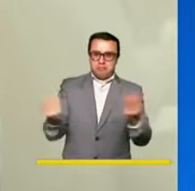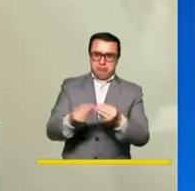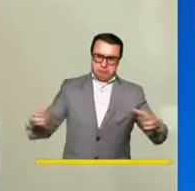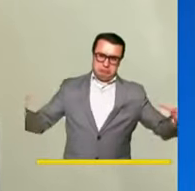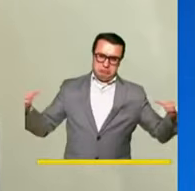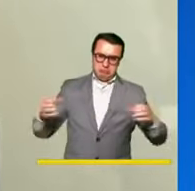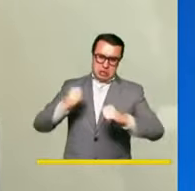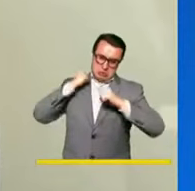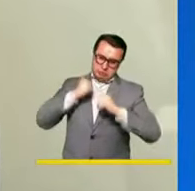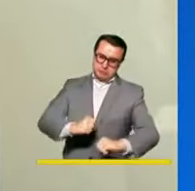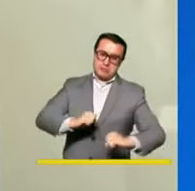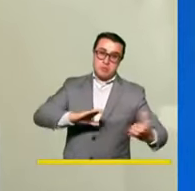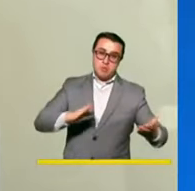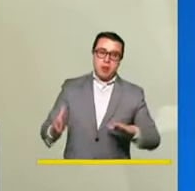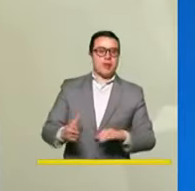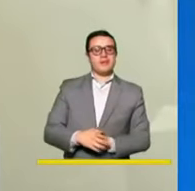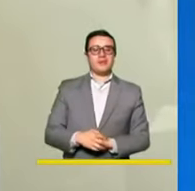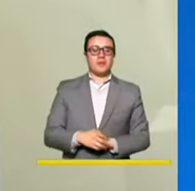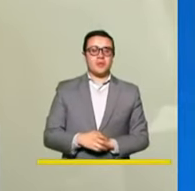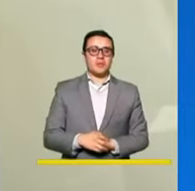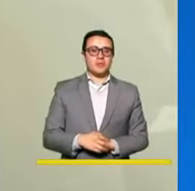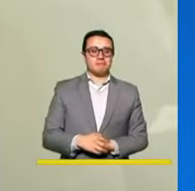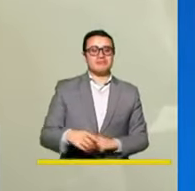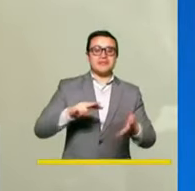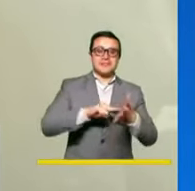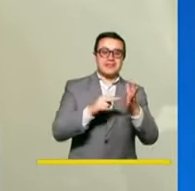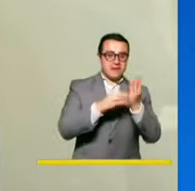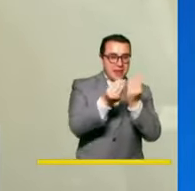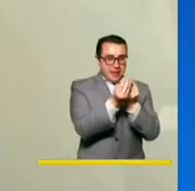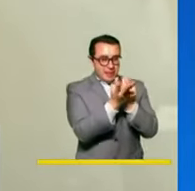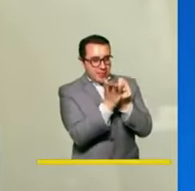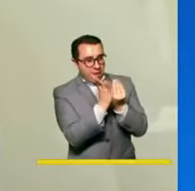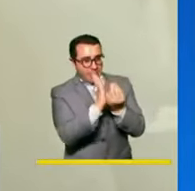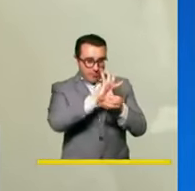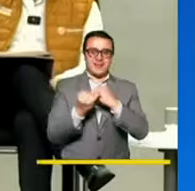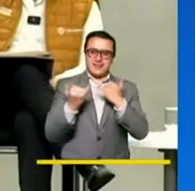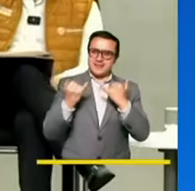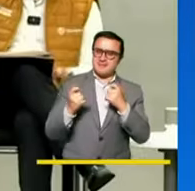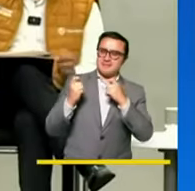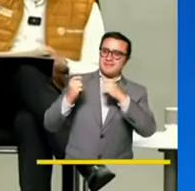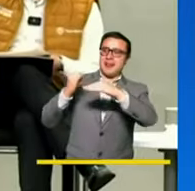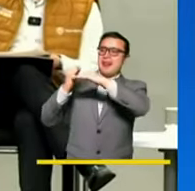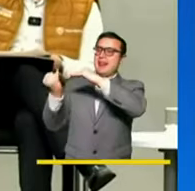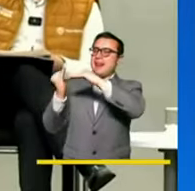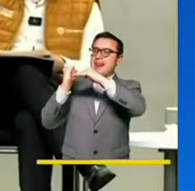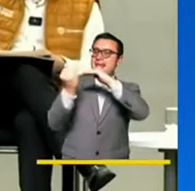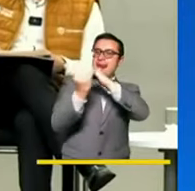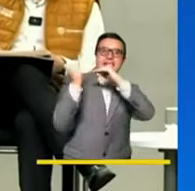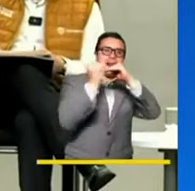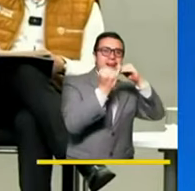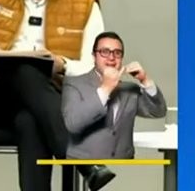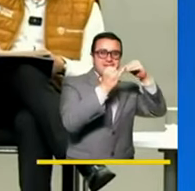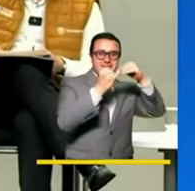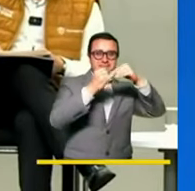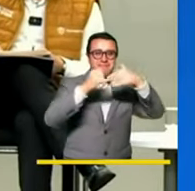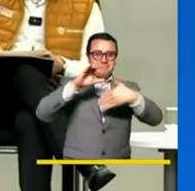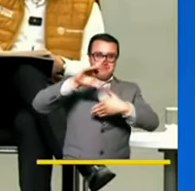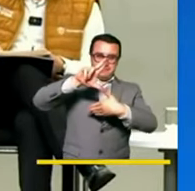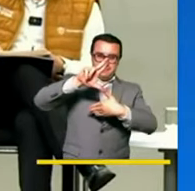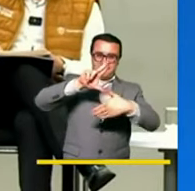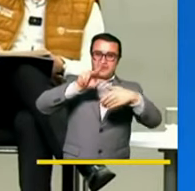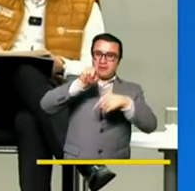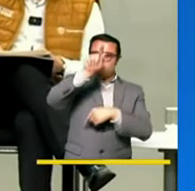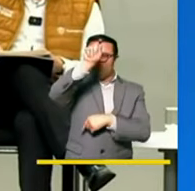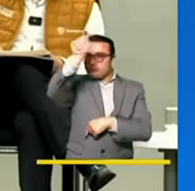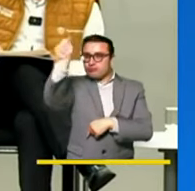cosa el fracaso frente a la reforma a la salud a la pensional y laboral ha quedado también en evidencia la